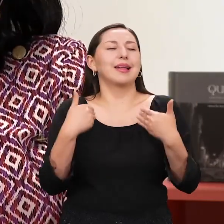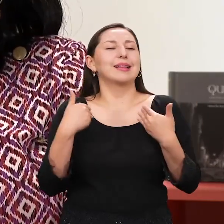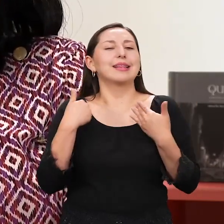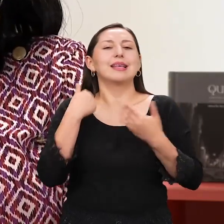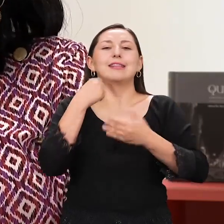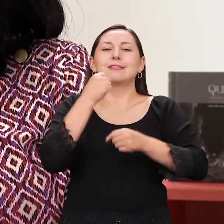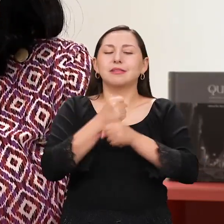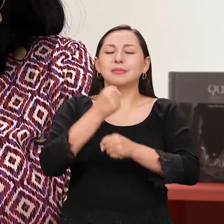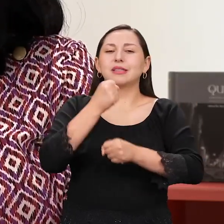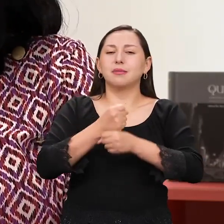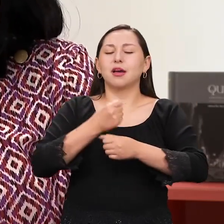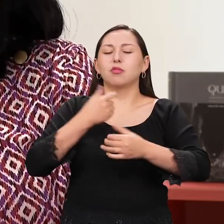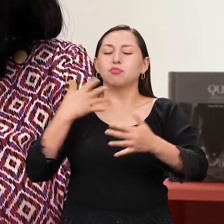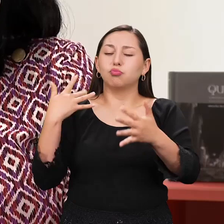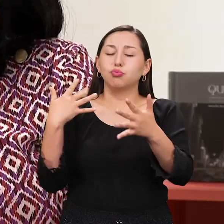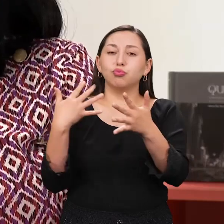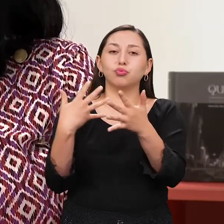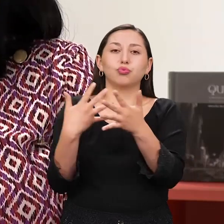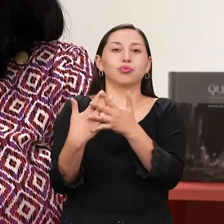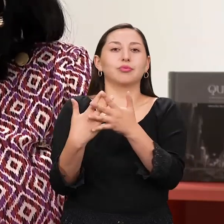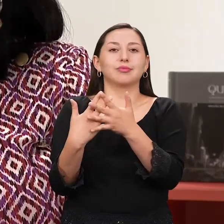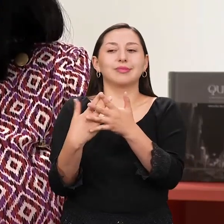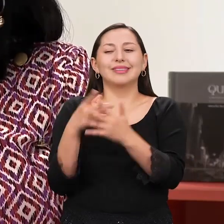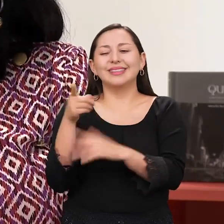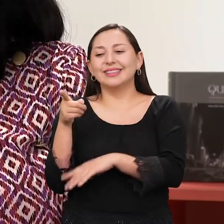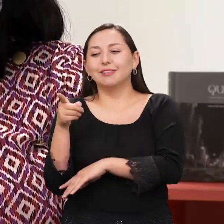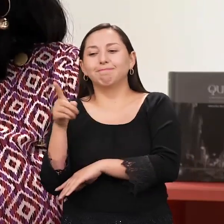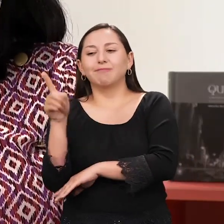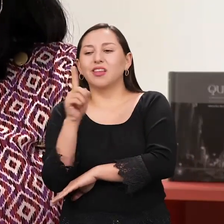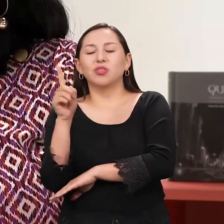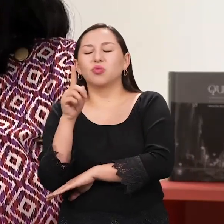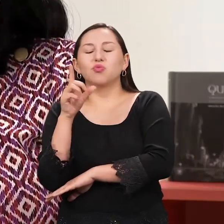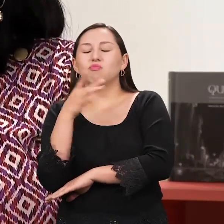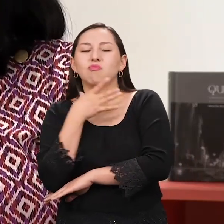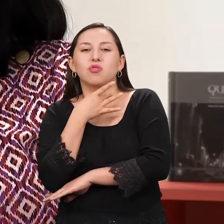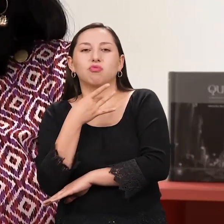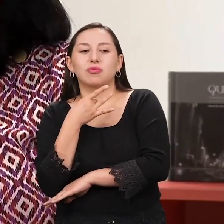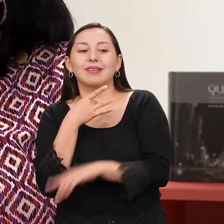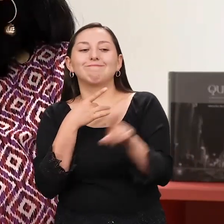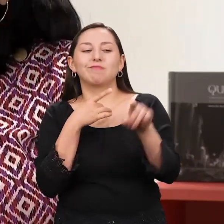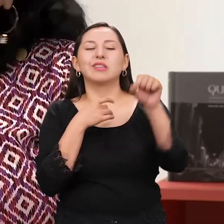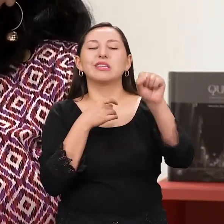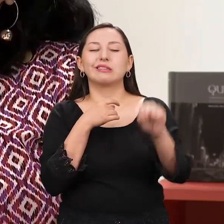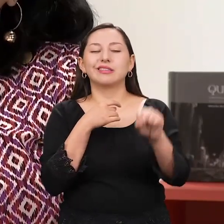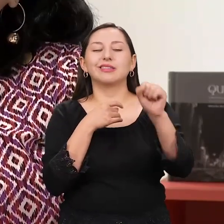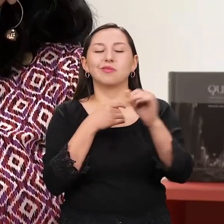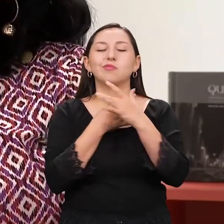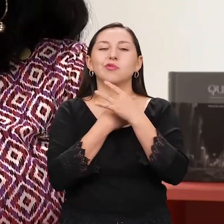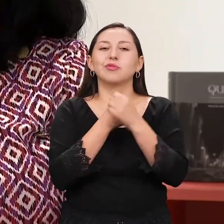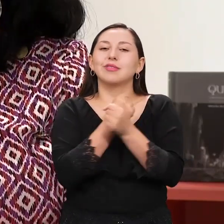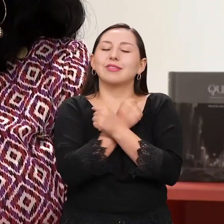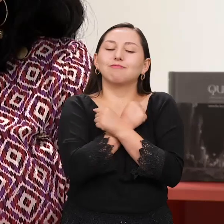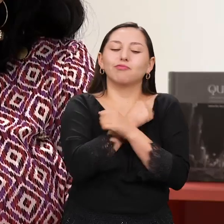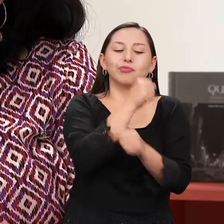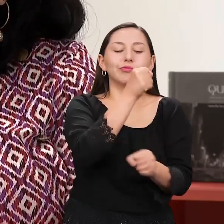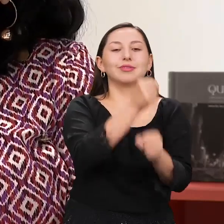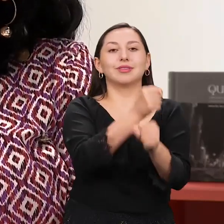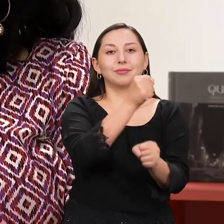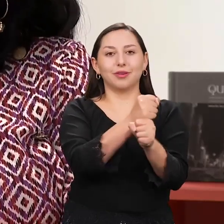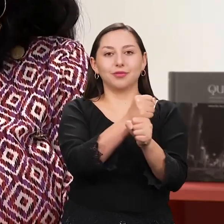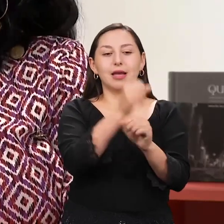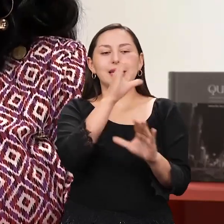si son trabajos en donde vas a estar infeliz toda tu vida, no creo que es un plan. Y segundo, si vas a dedicarte a las ciencias de